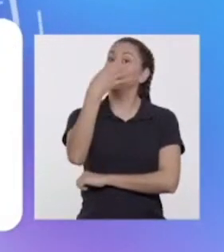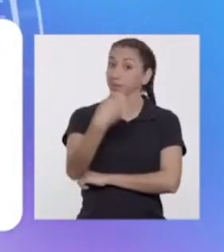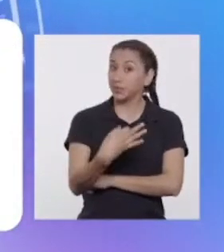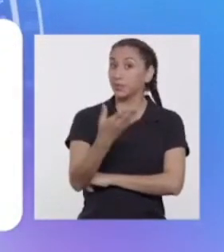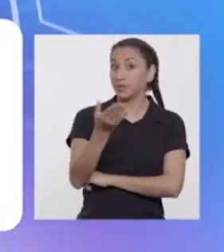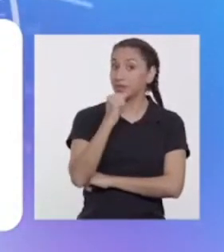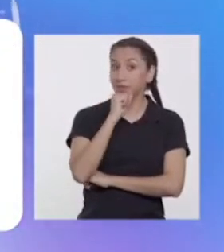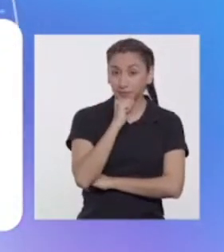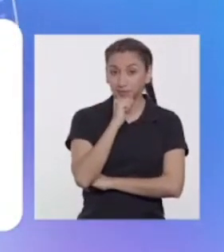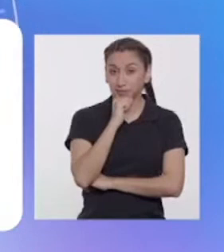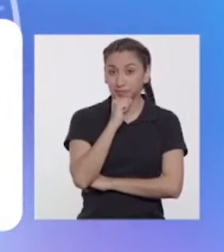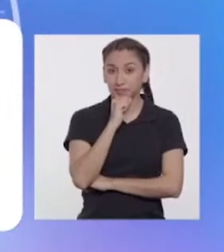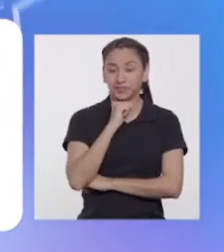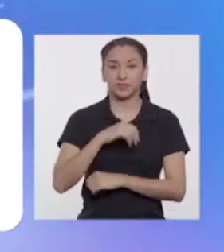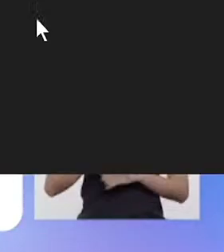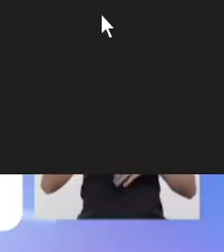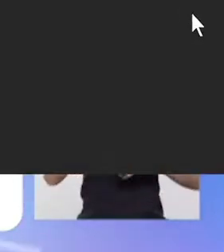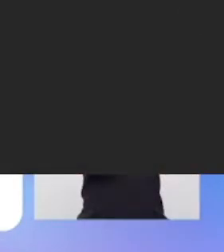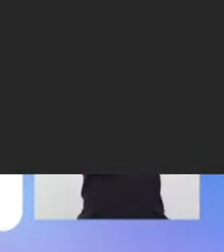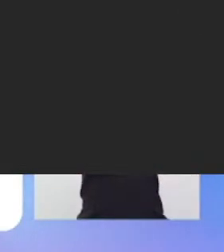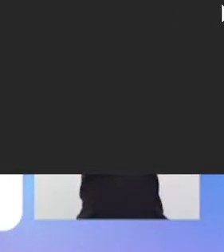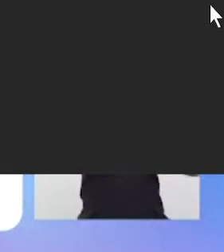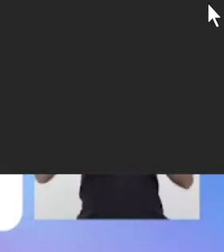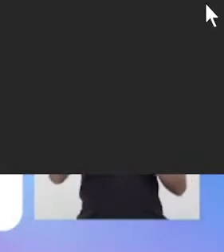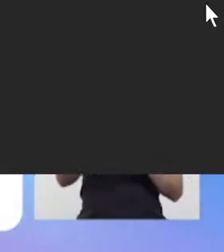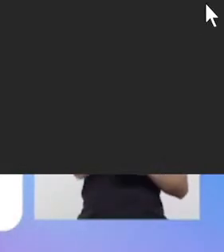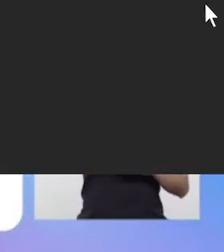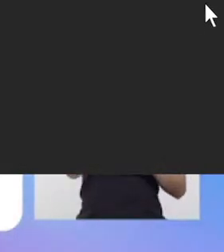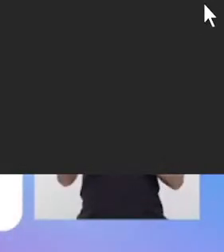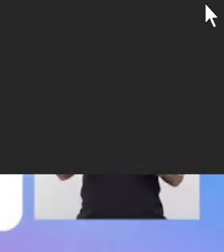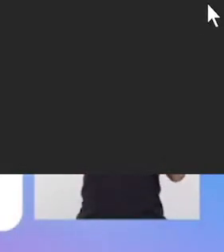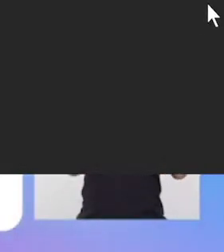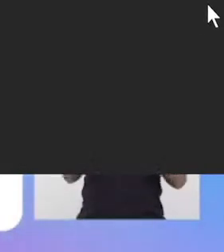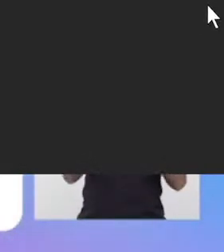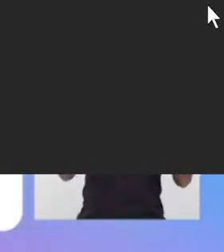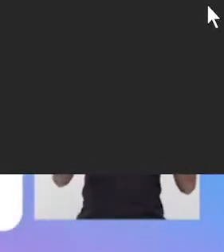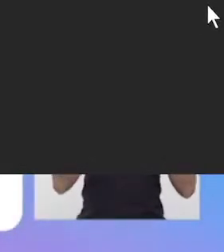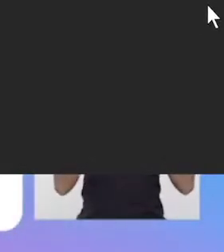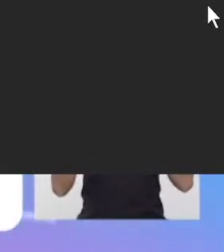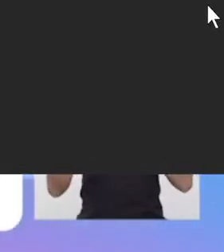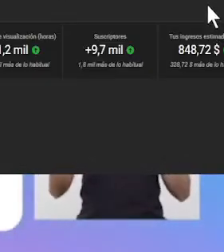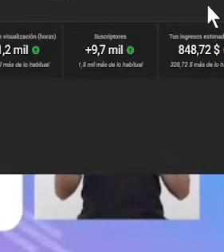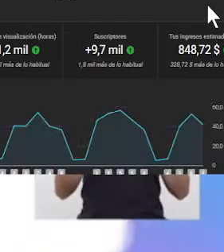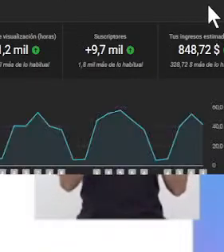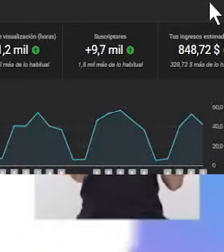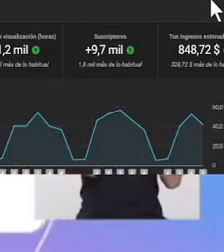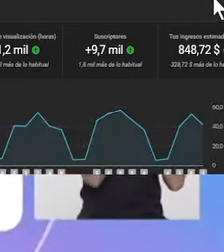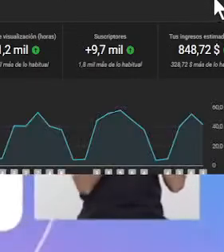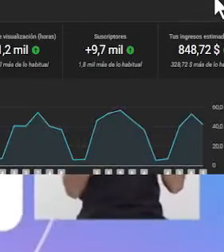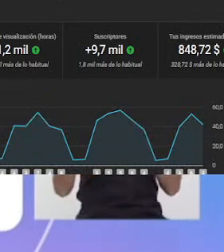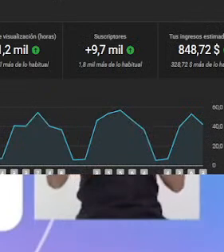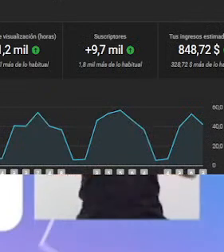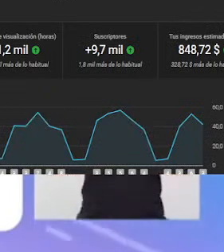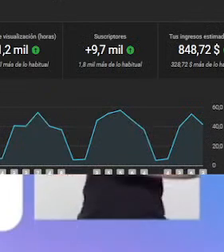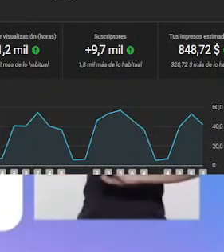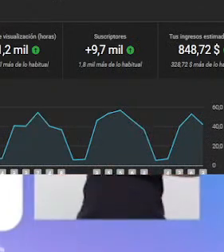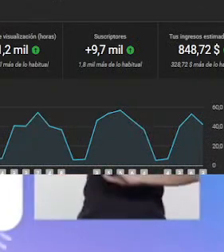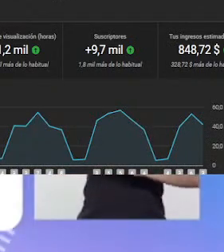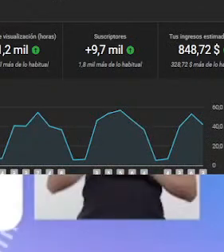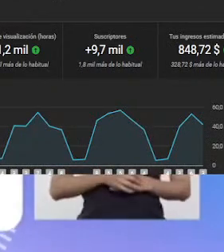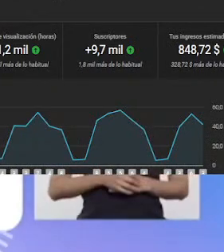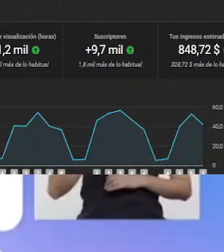Muy cierto. ¿Cuál sería la siguiente pregunta que nos debemos hacer durante la